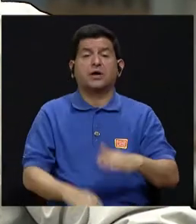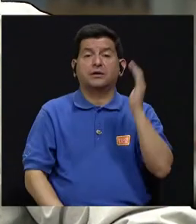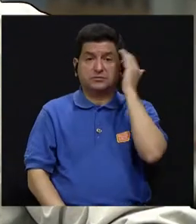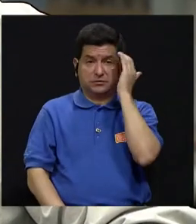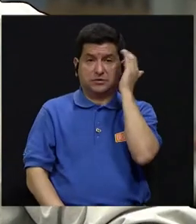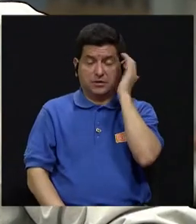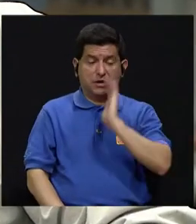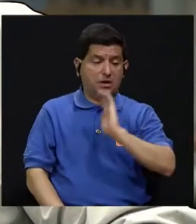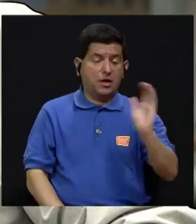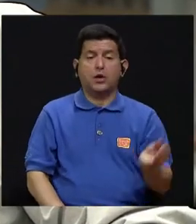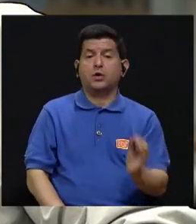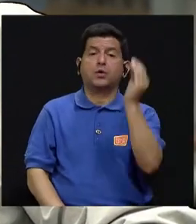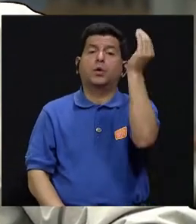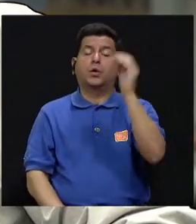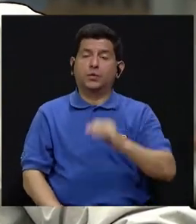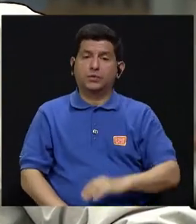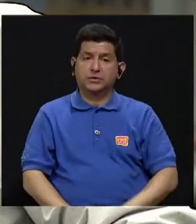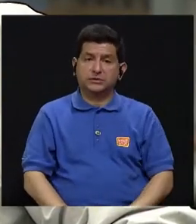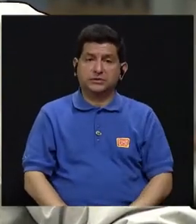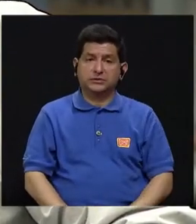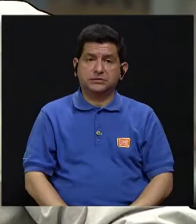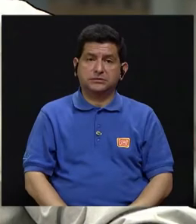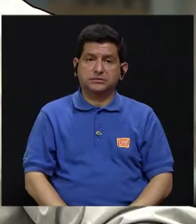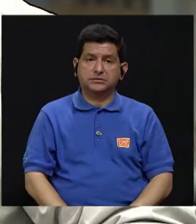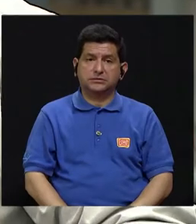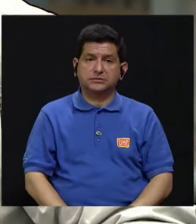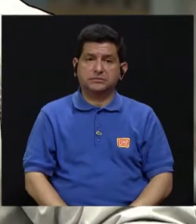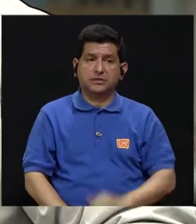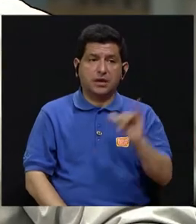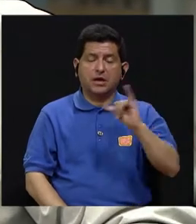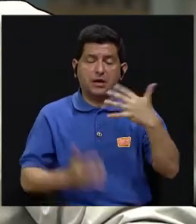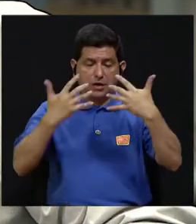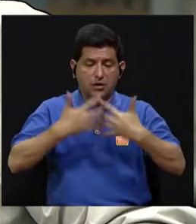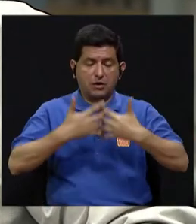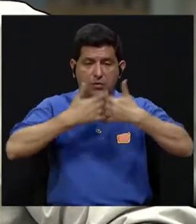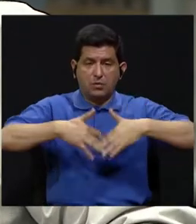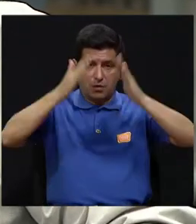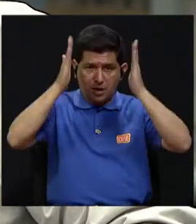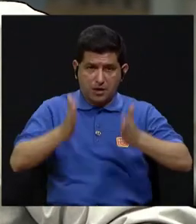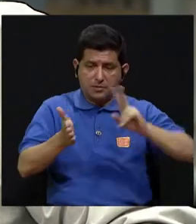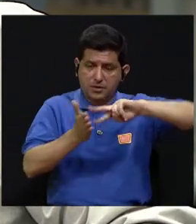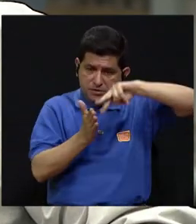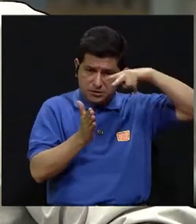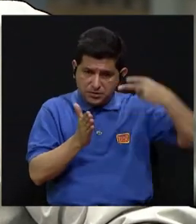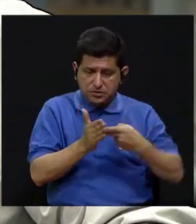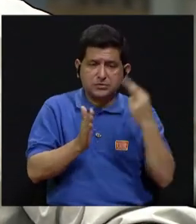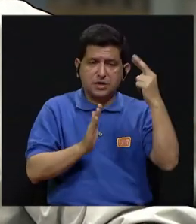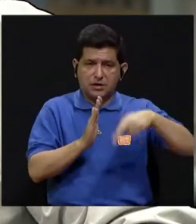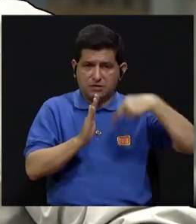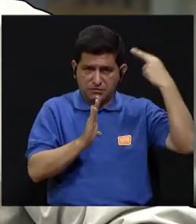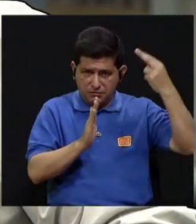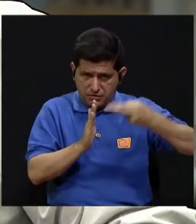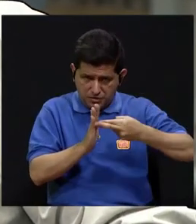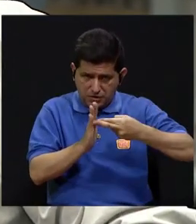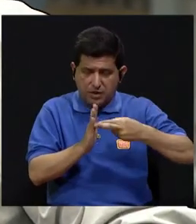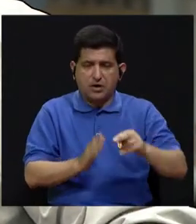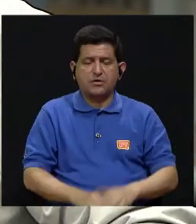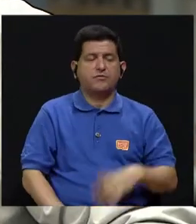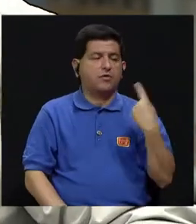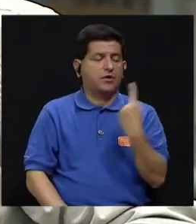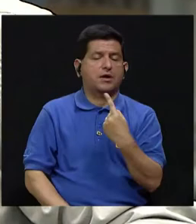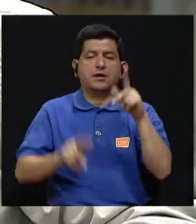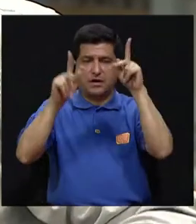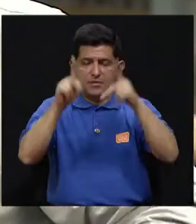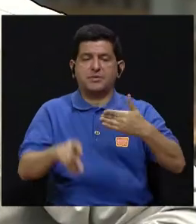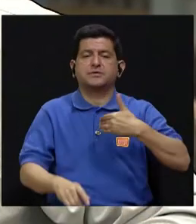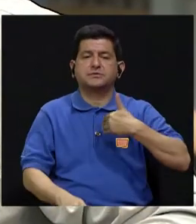también hacer conciencia en niños y jóvenes, ¿verdad? Así como empresarios acerca de lo que es el papel para